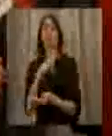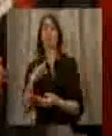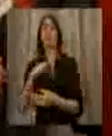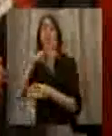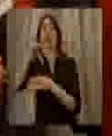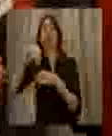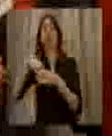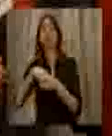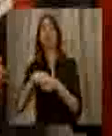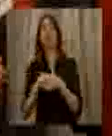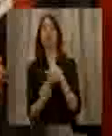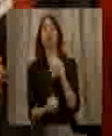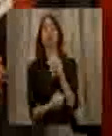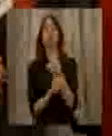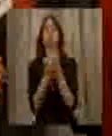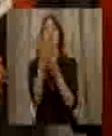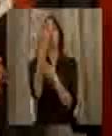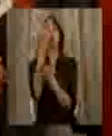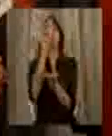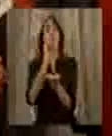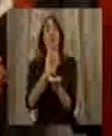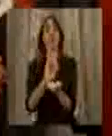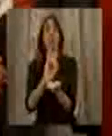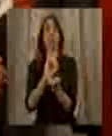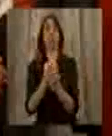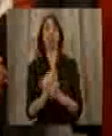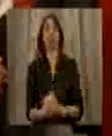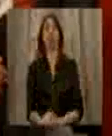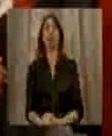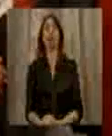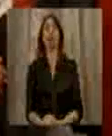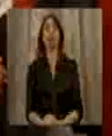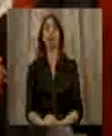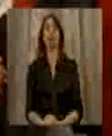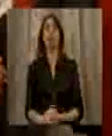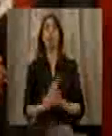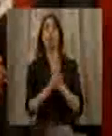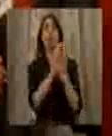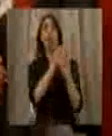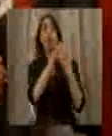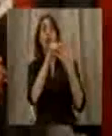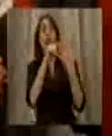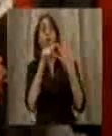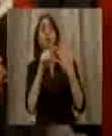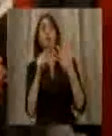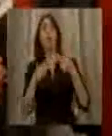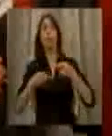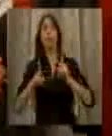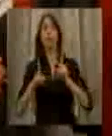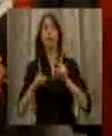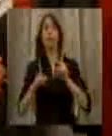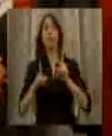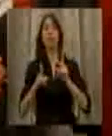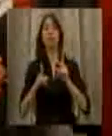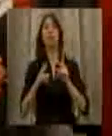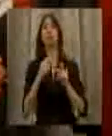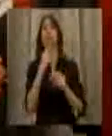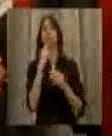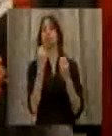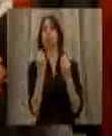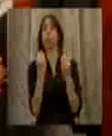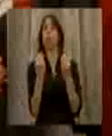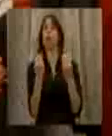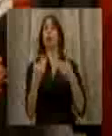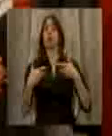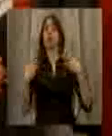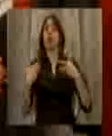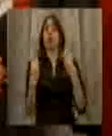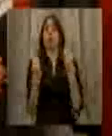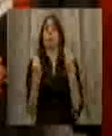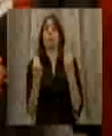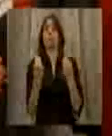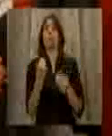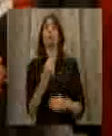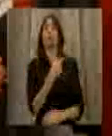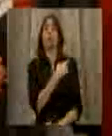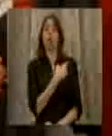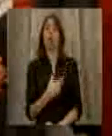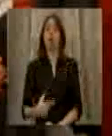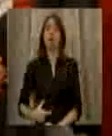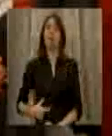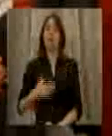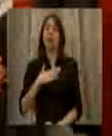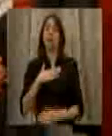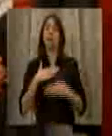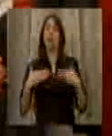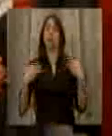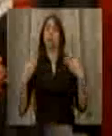través de una nueva institucionalidad, me permiten a mí ratificar el optimismo que como gobierno tenemos